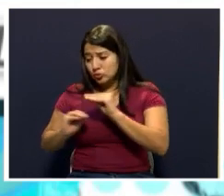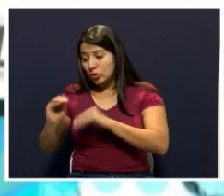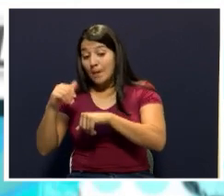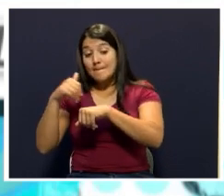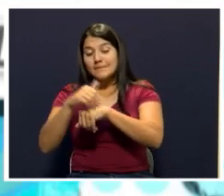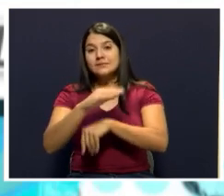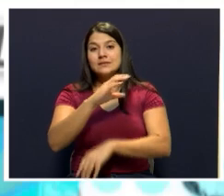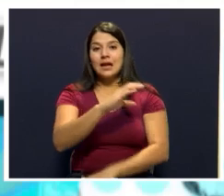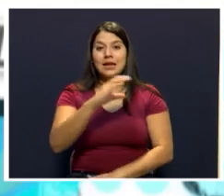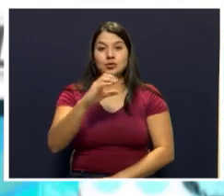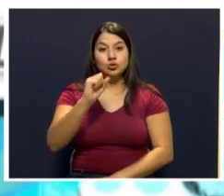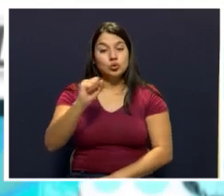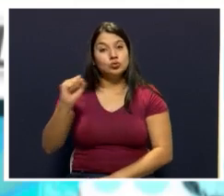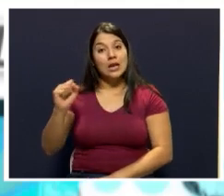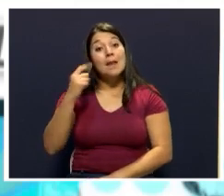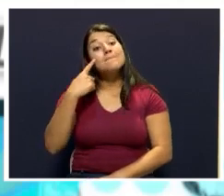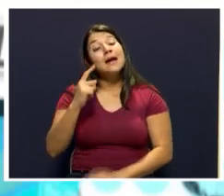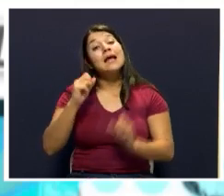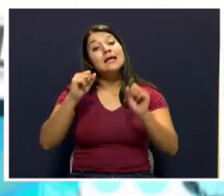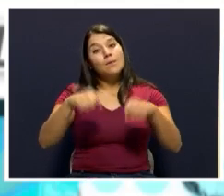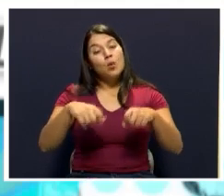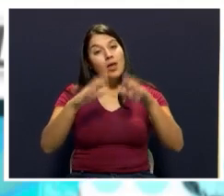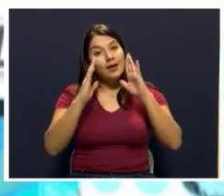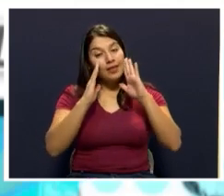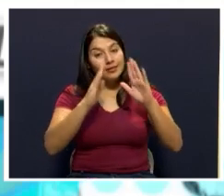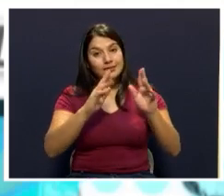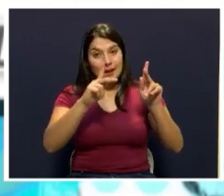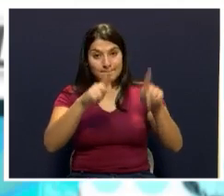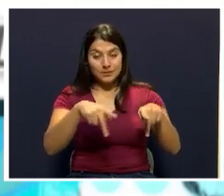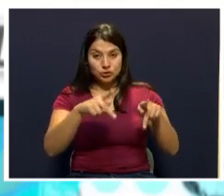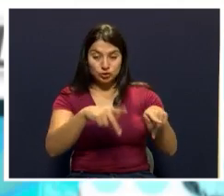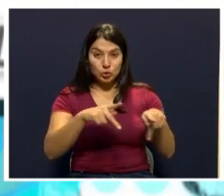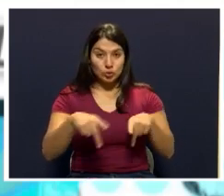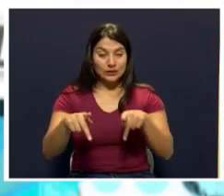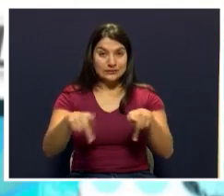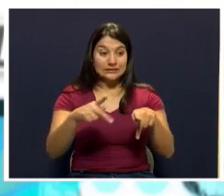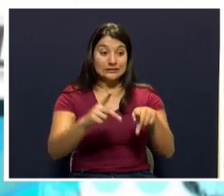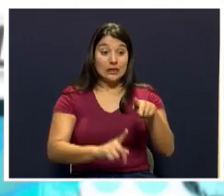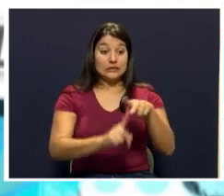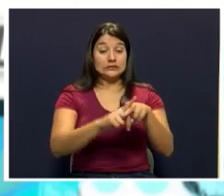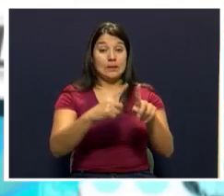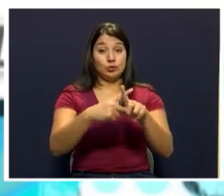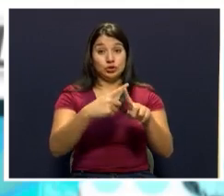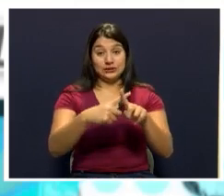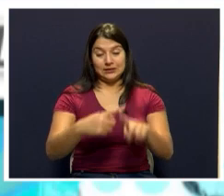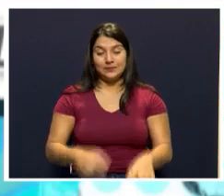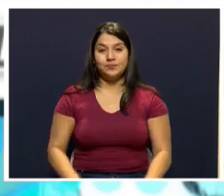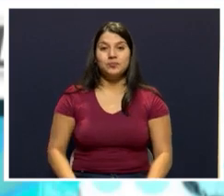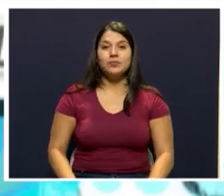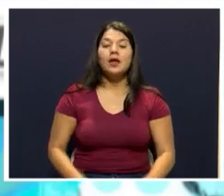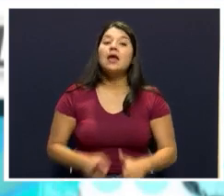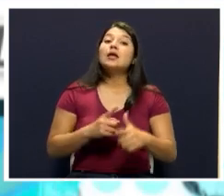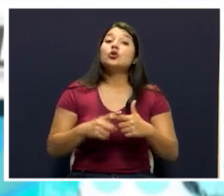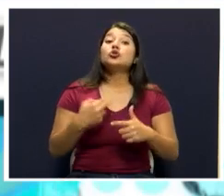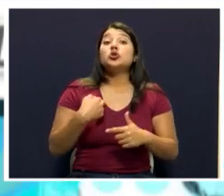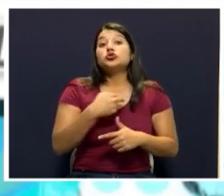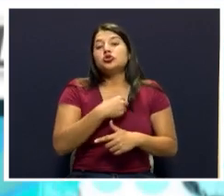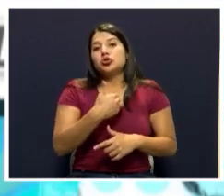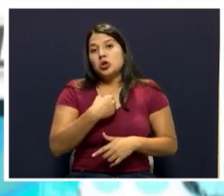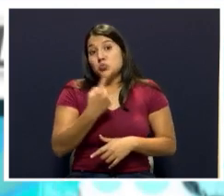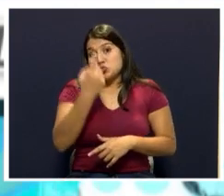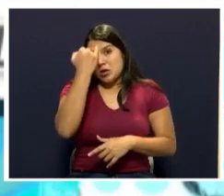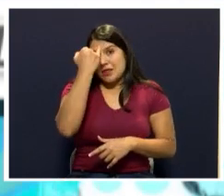Social para que se traten los pacientes que vayan apareciendo en esta epidemia. Entonces aquí lo que tenemos es una iniciativa de la